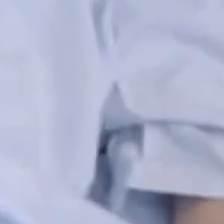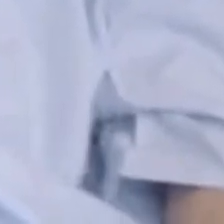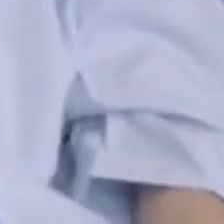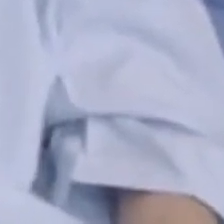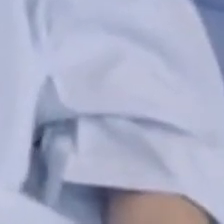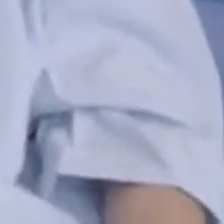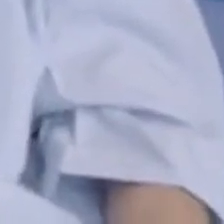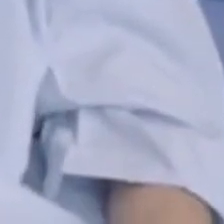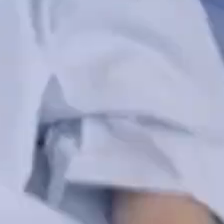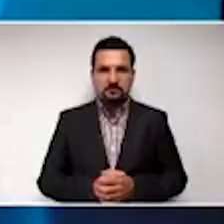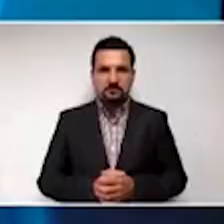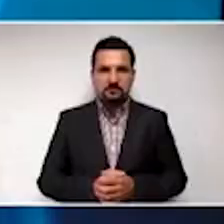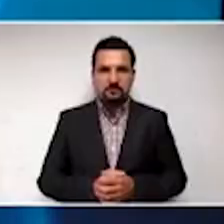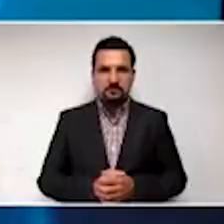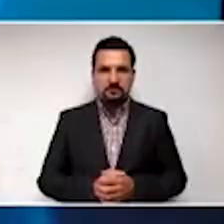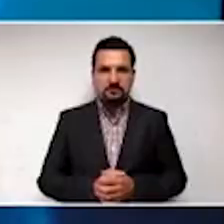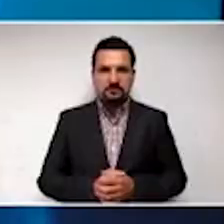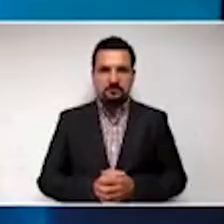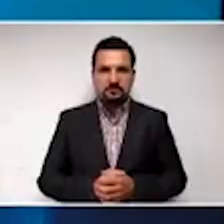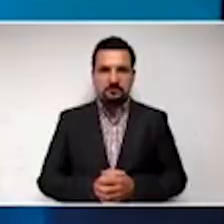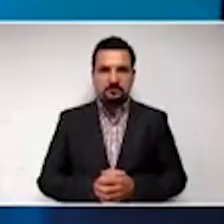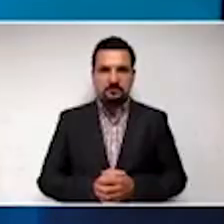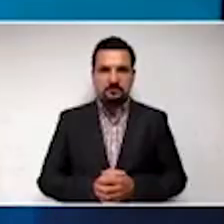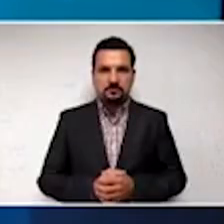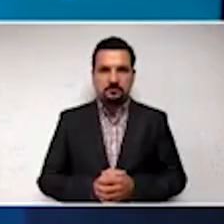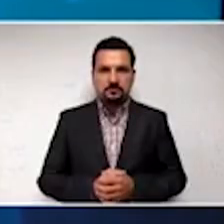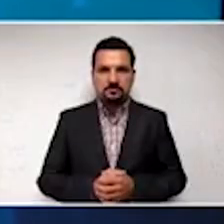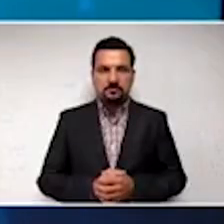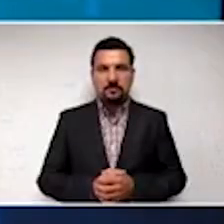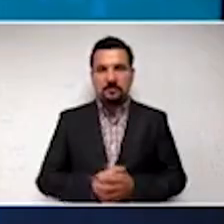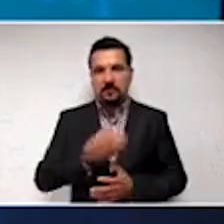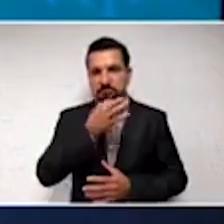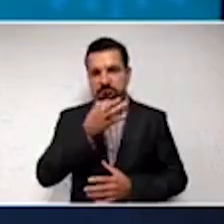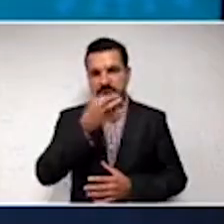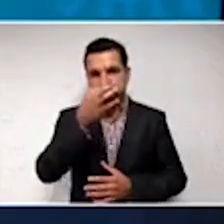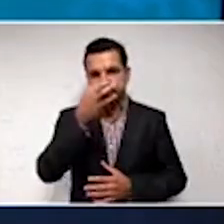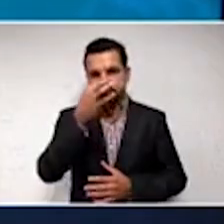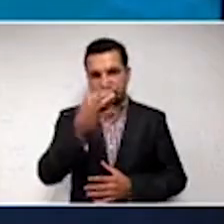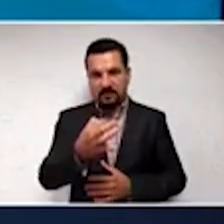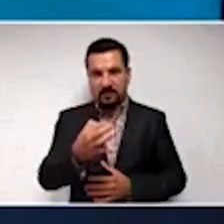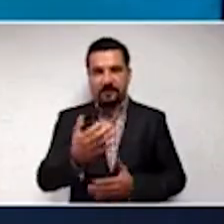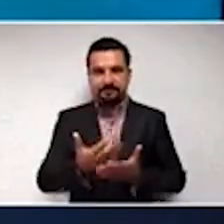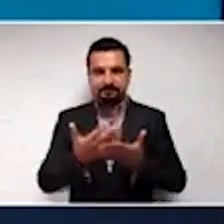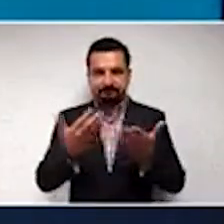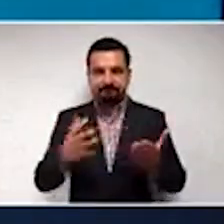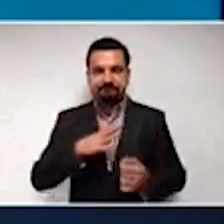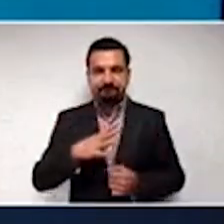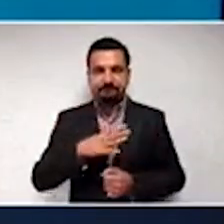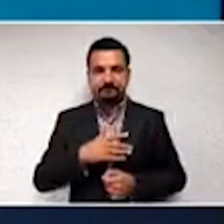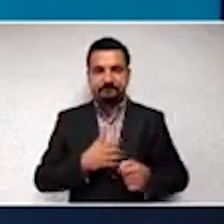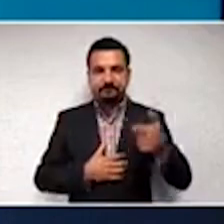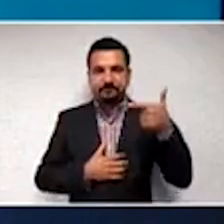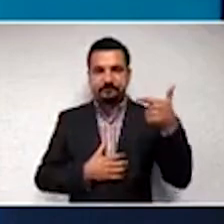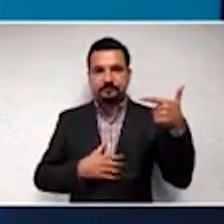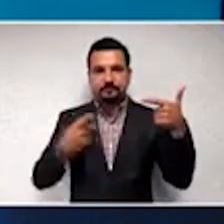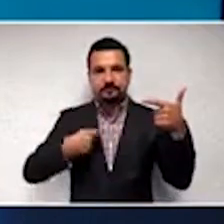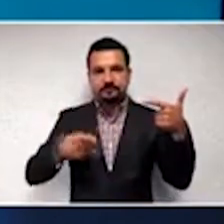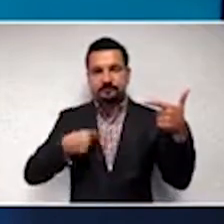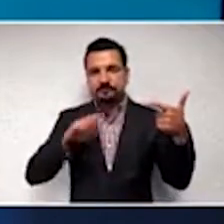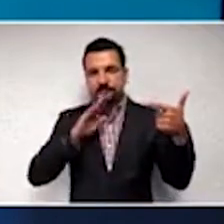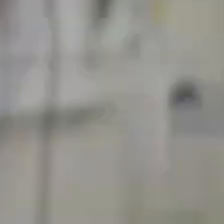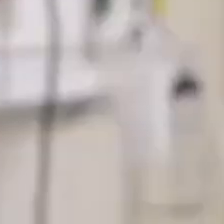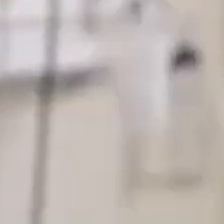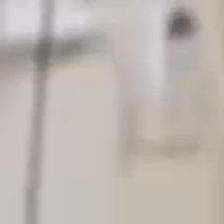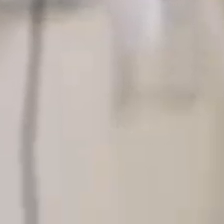por la enfermedad. El secretario de Salud, Enrique Clausen Iberri, informó que las 6 defunciones ocurrieron en 6 hombres de edades de 42